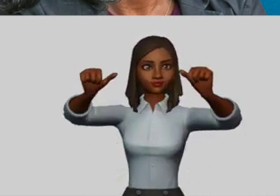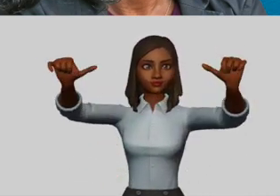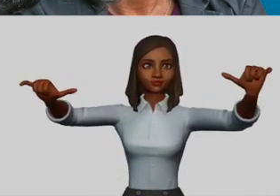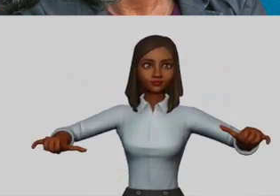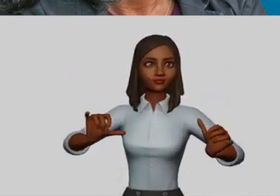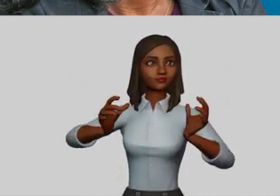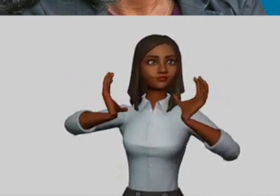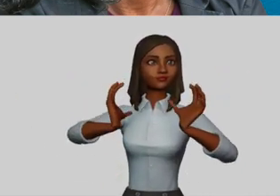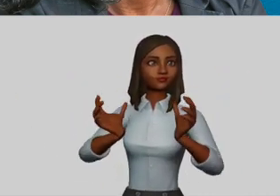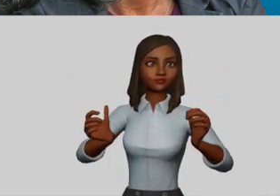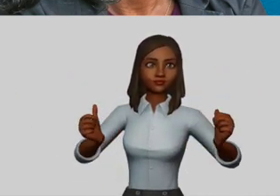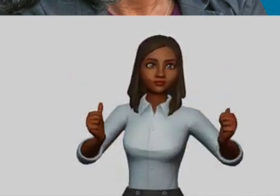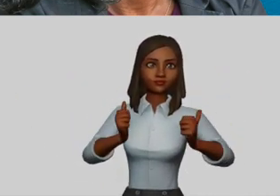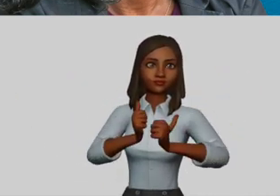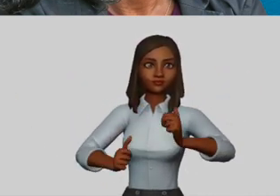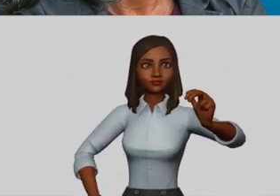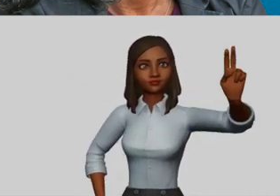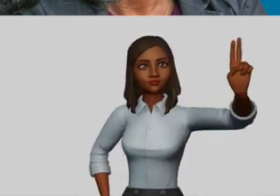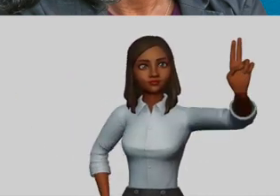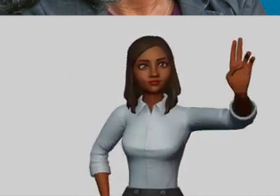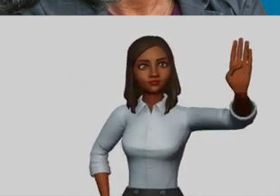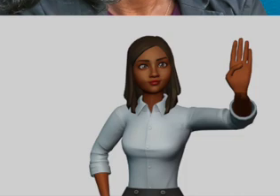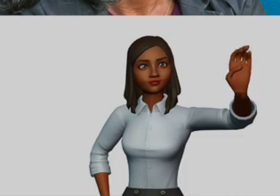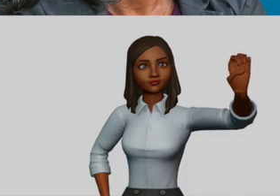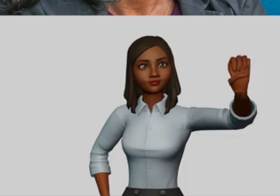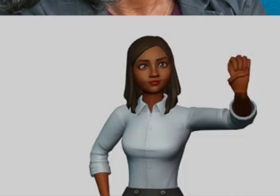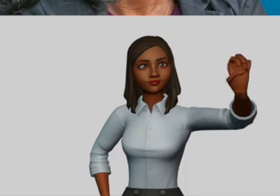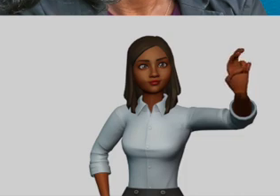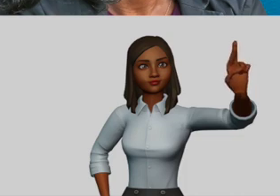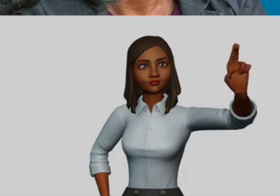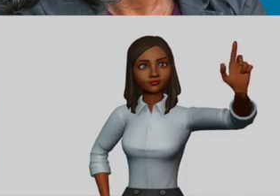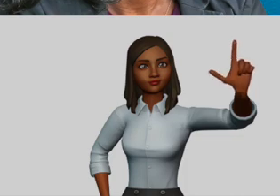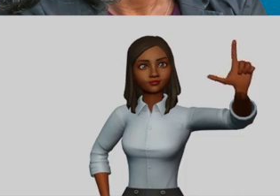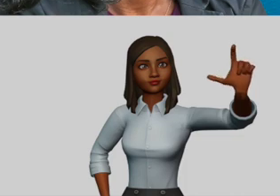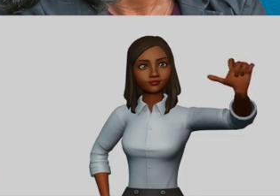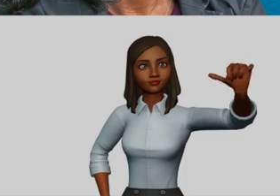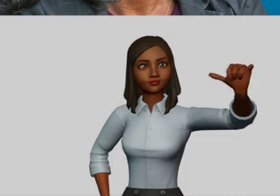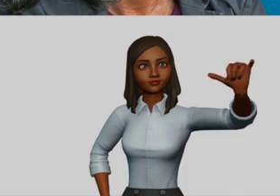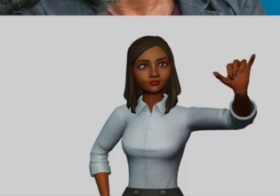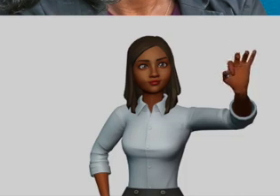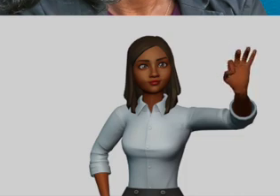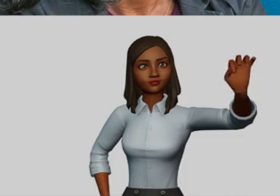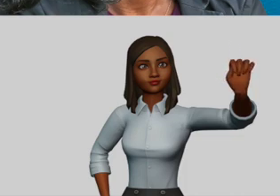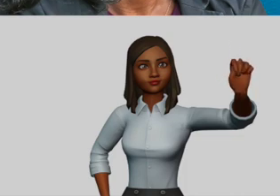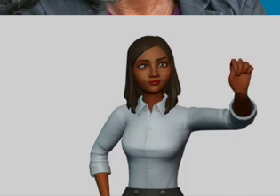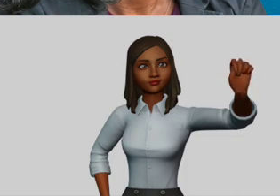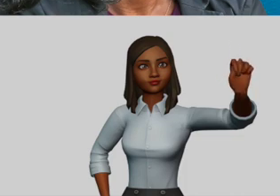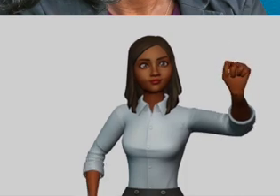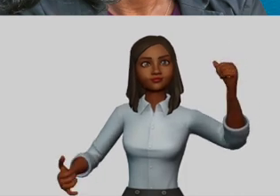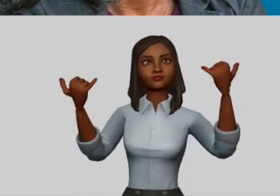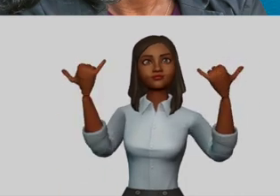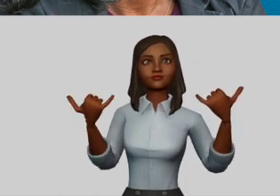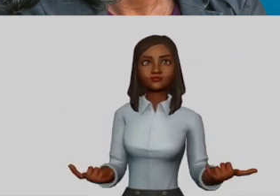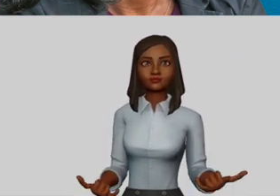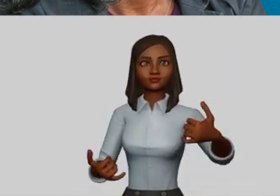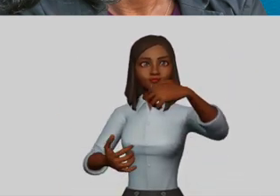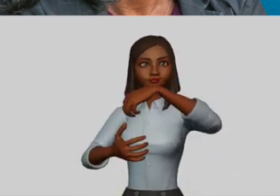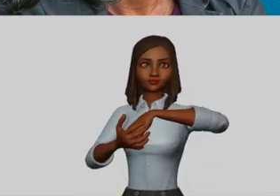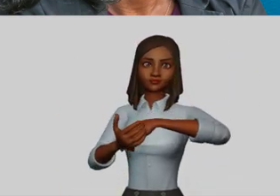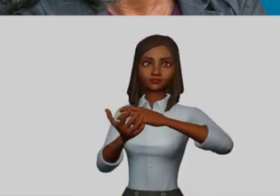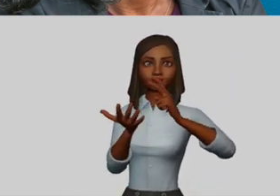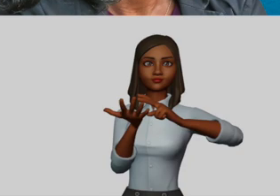estamos en ese stage donde tengamos nosotros mismos que crear en nuestra compañía lo que queremos ver en el mundo. Así que